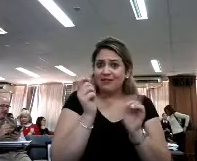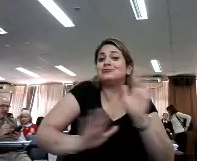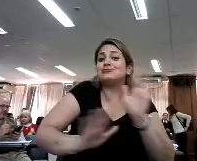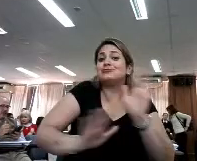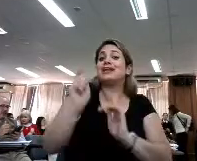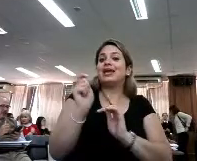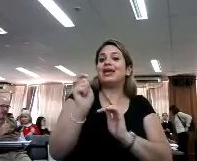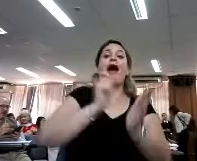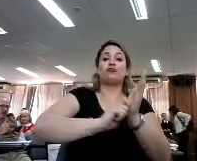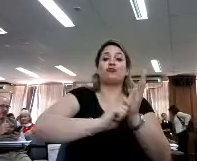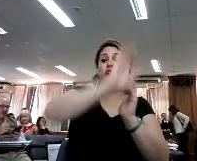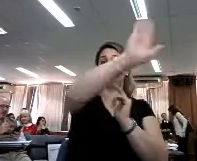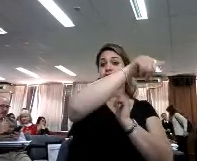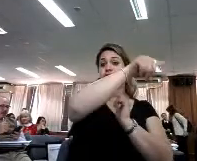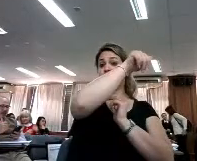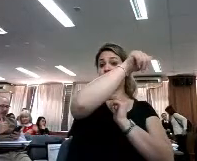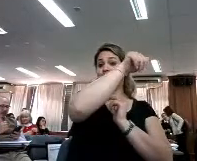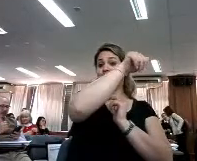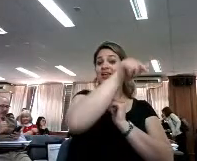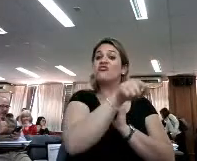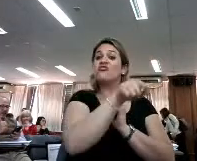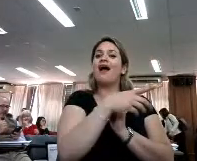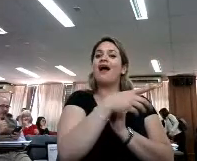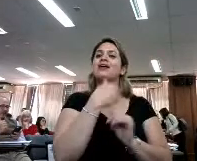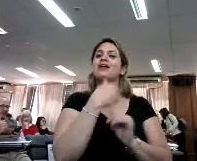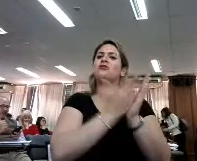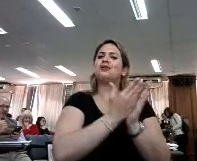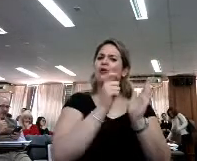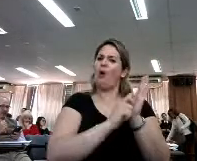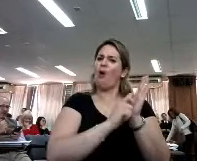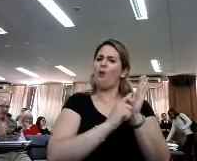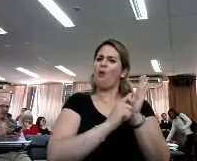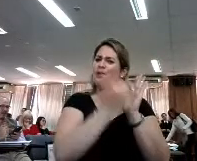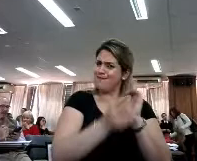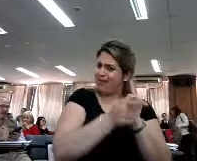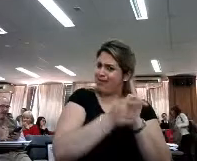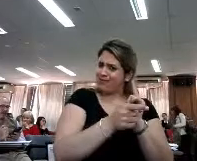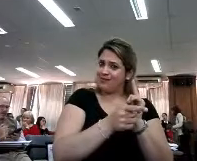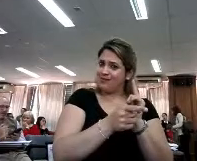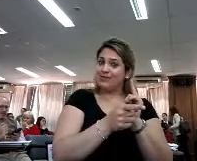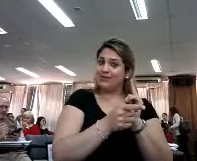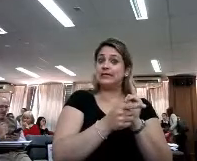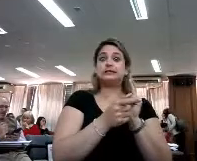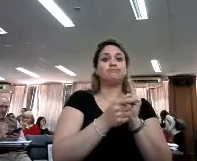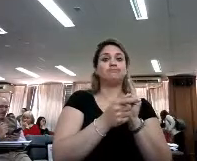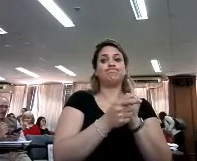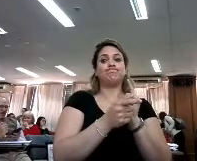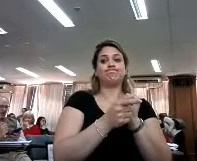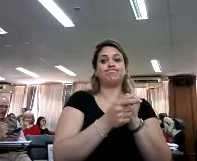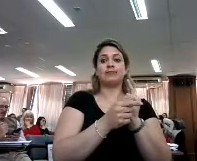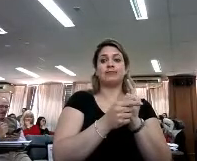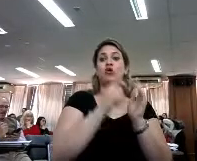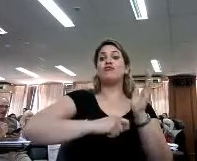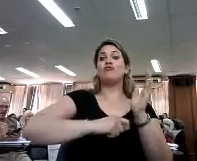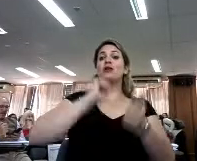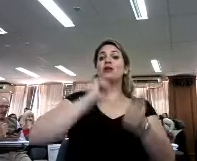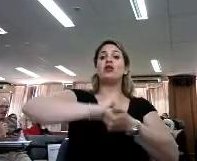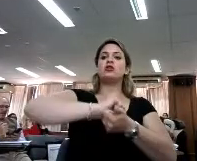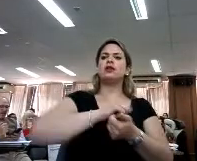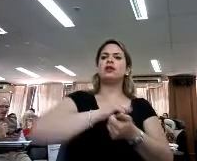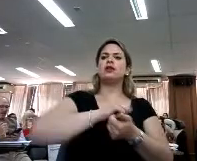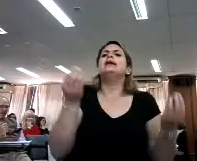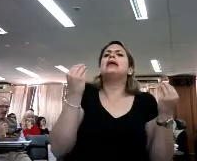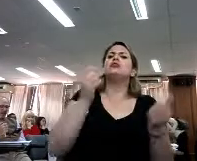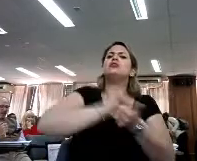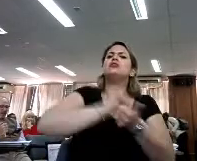Llamar al autor. ¿Oíste? ¿Y vos tenés los derechos de esta obra? No, porque la firmé con tal editorial. Bueno, y la editorial